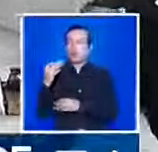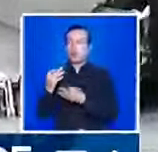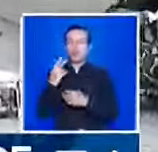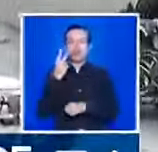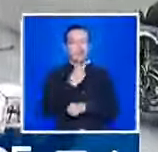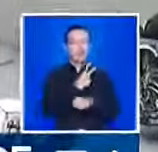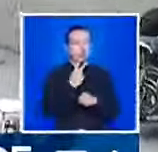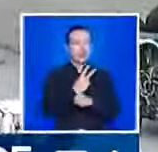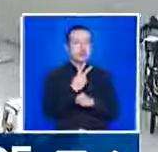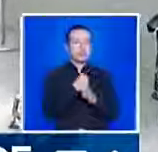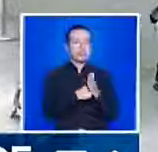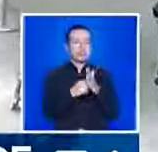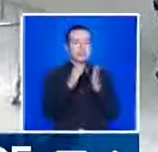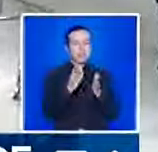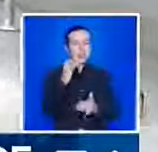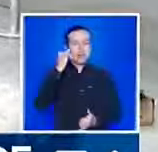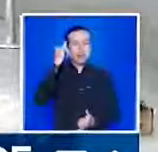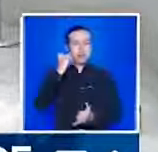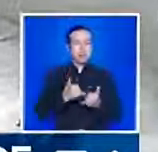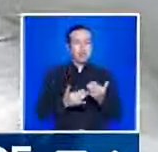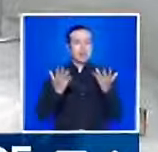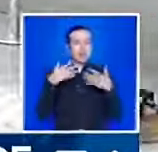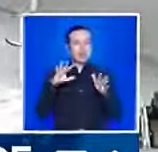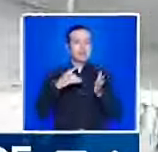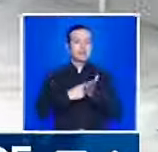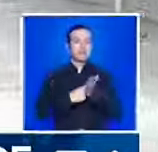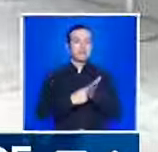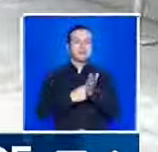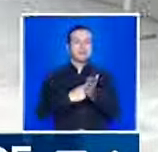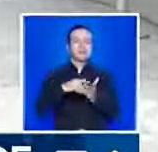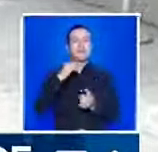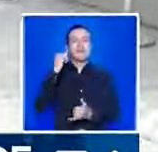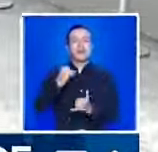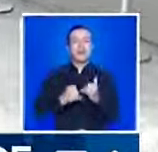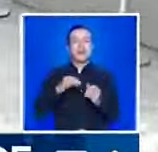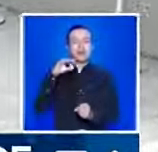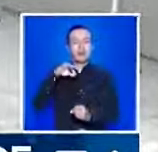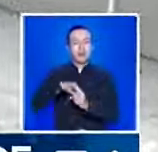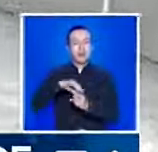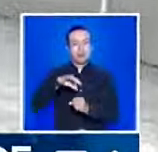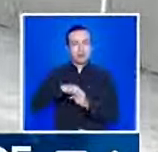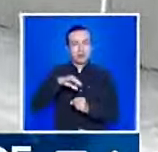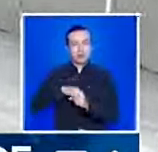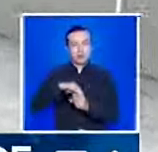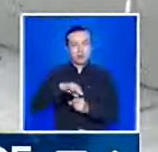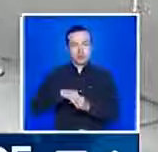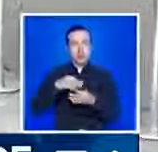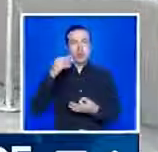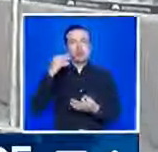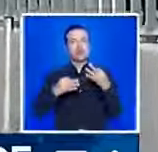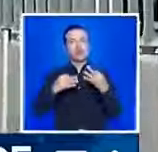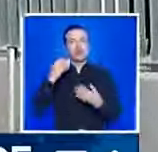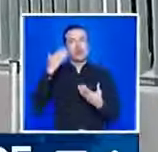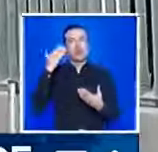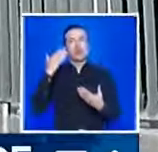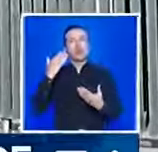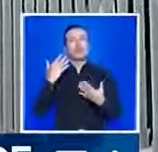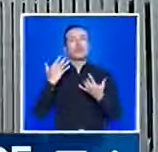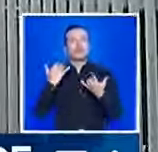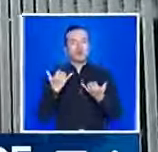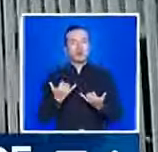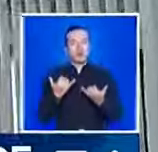ministra Palencia. Finalmente será el debate y la votación, así se desarrollará pues este juicio político que está previsto para